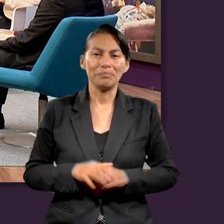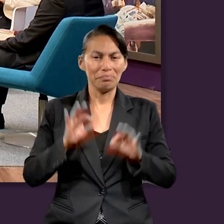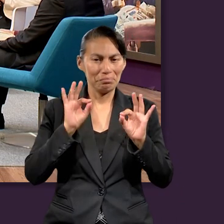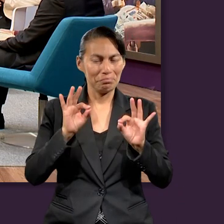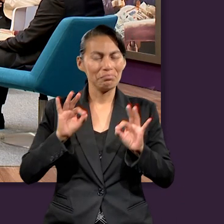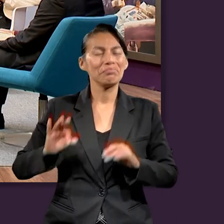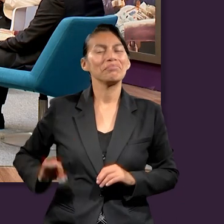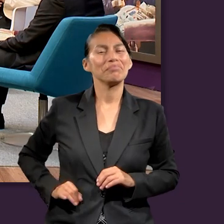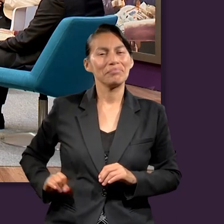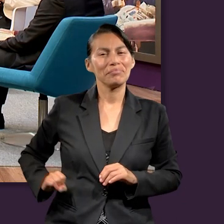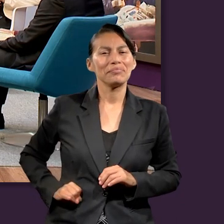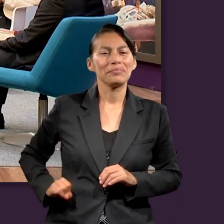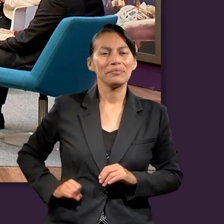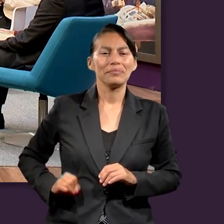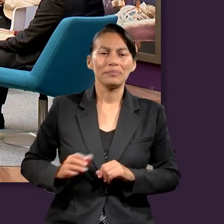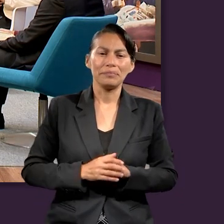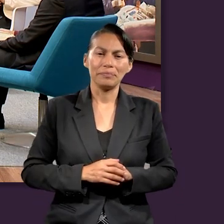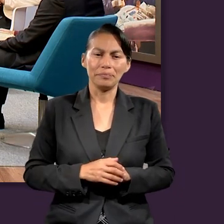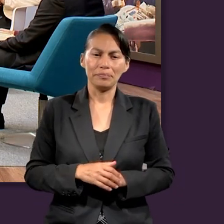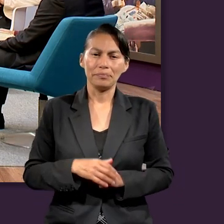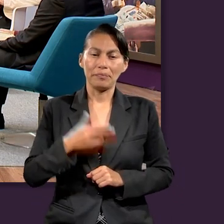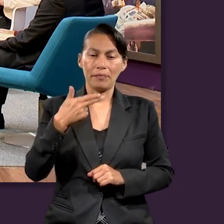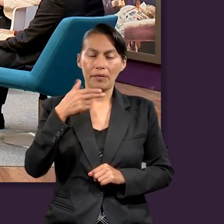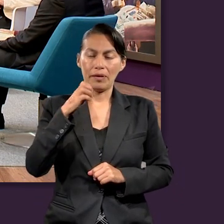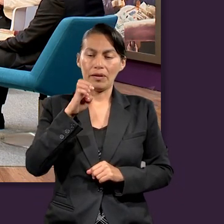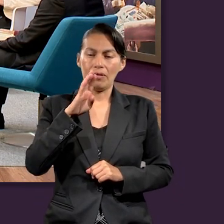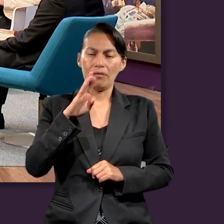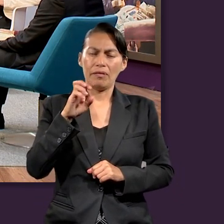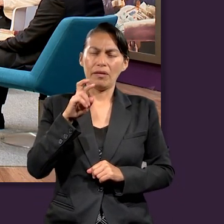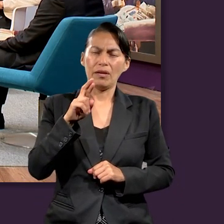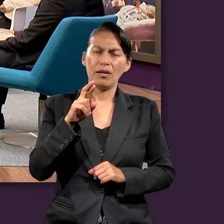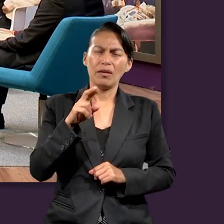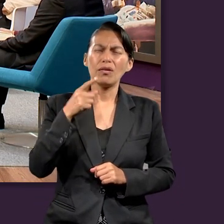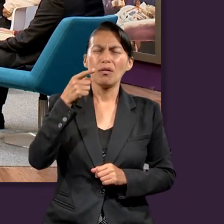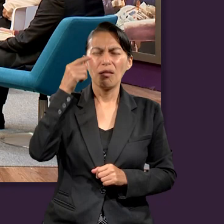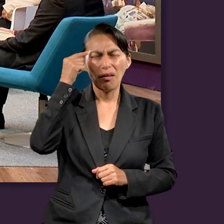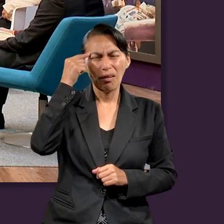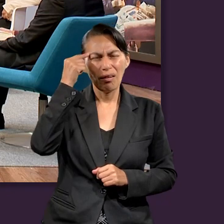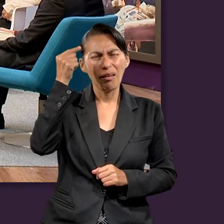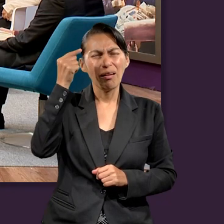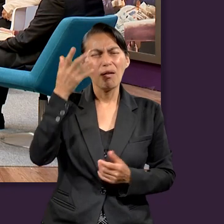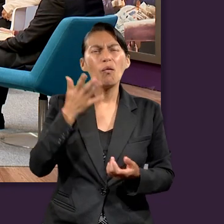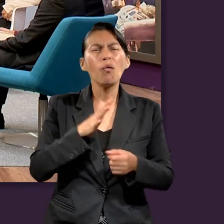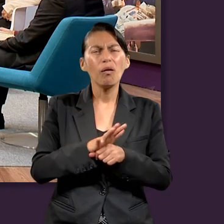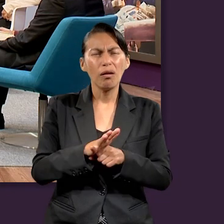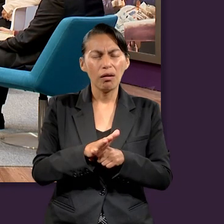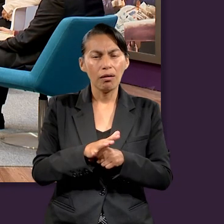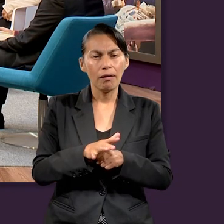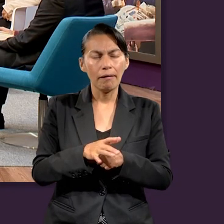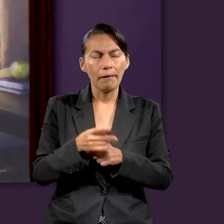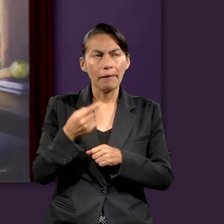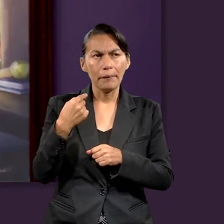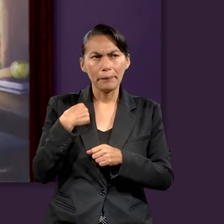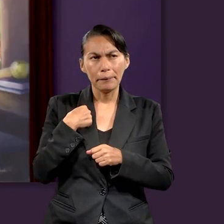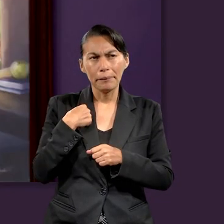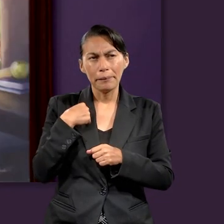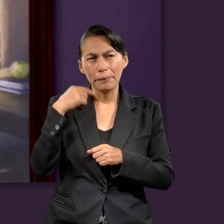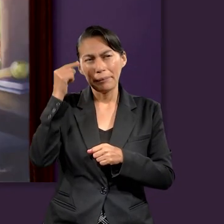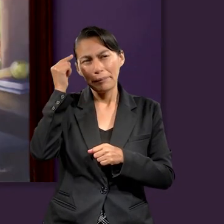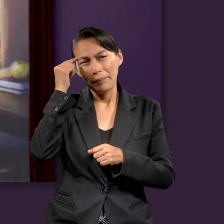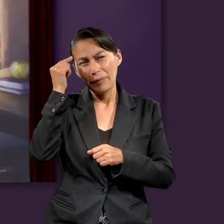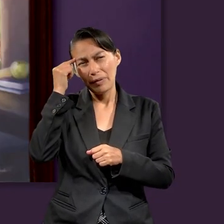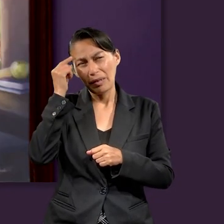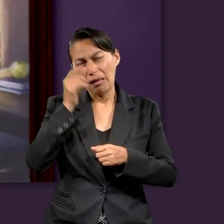Muy bien, interesante. Eber, ¿con qué idea te quedas del estudio de esta semana? Sí, bueno, creo que yo me